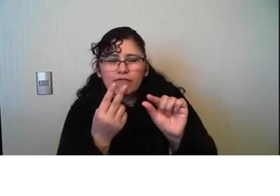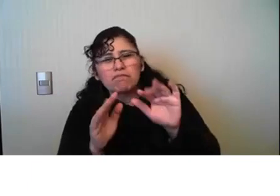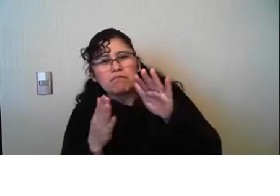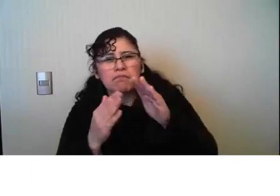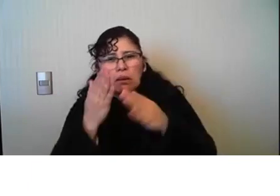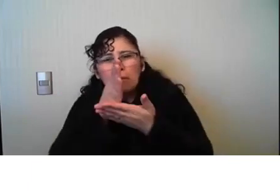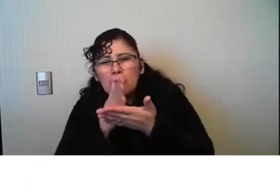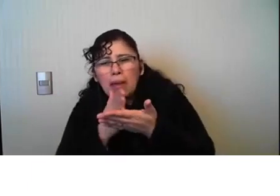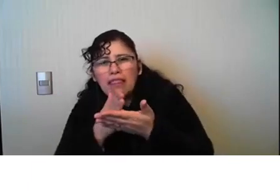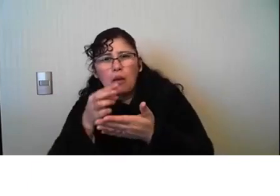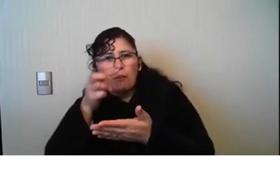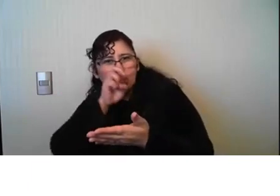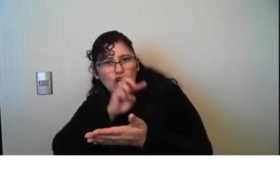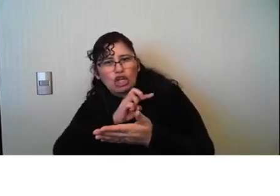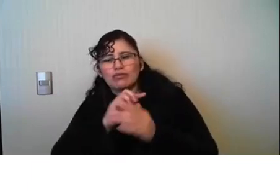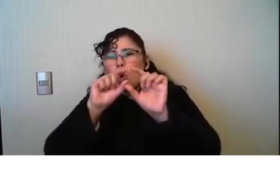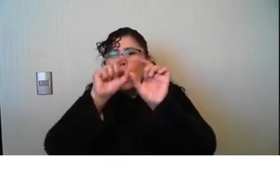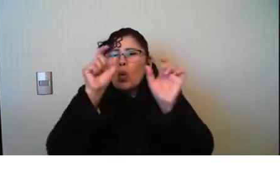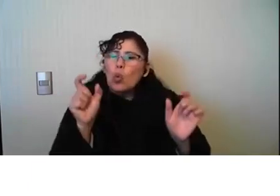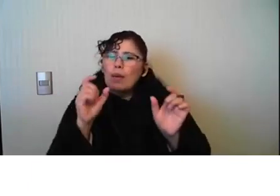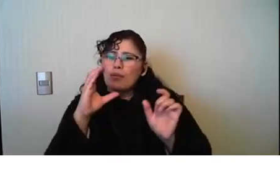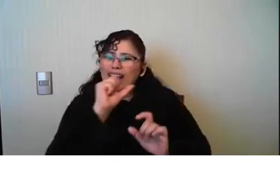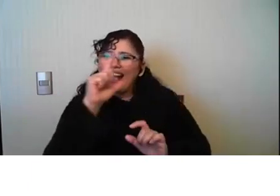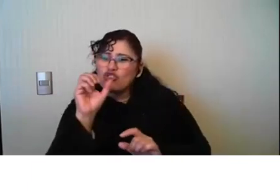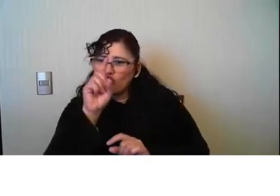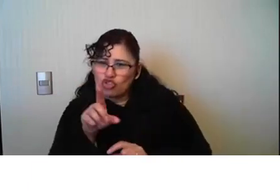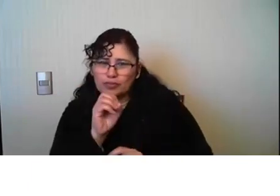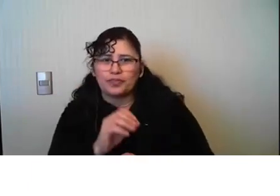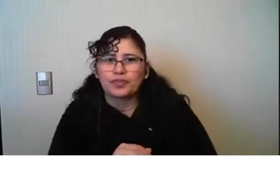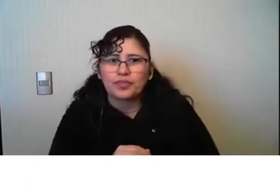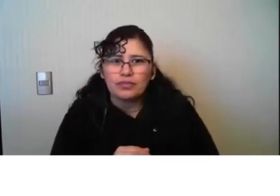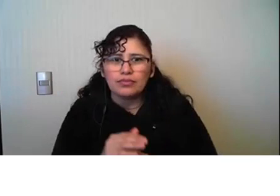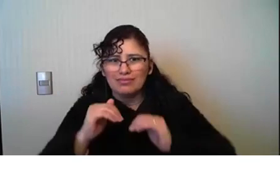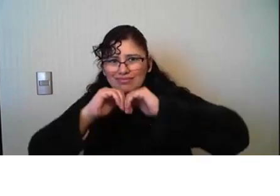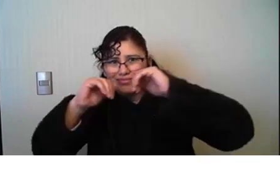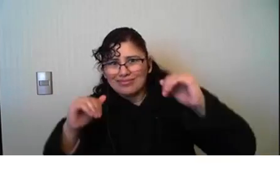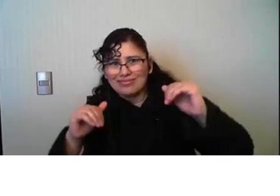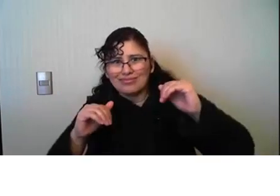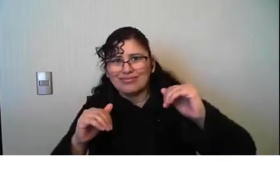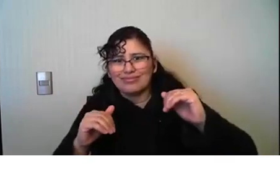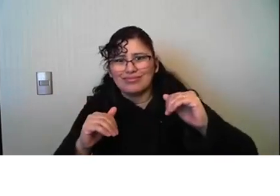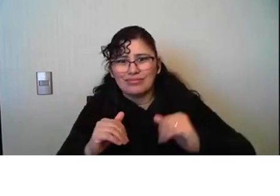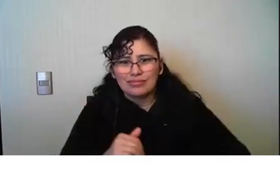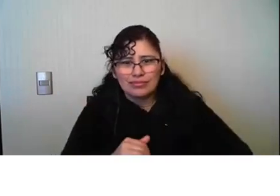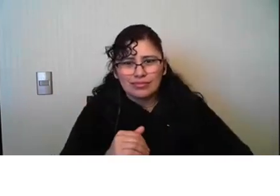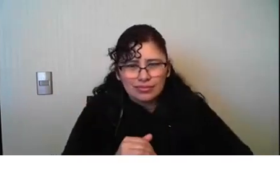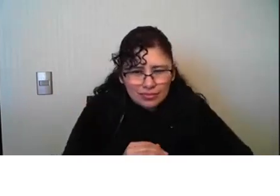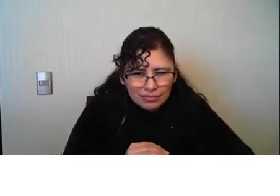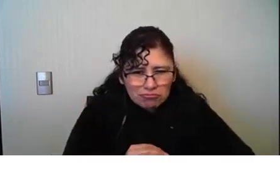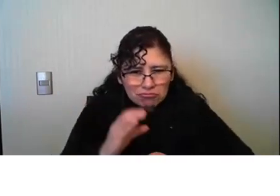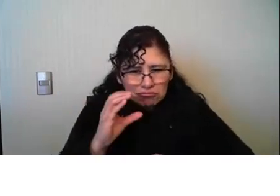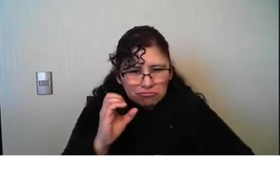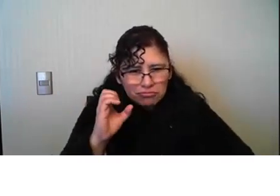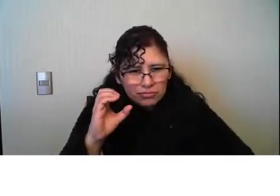posterior, el cuerpo calloso, separado, ¿cierto?, por un elemento que se llama septo pelúcido.